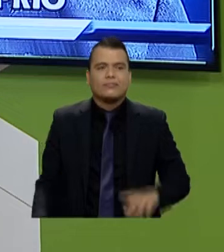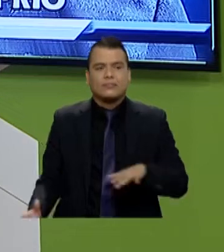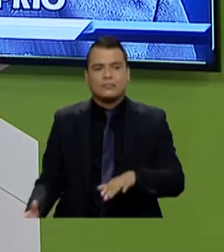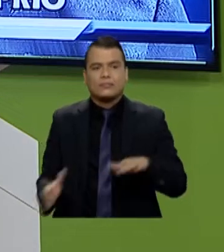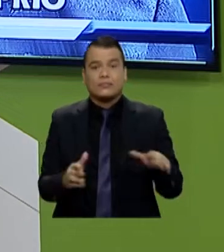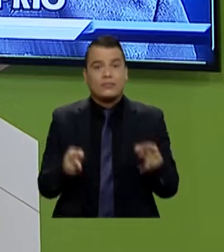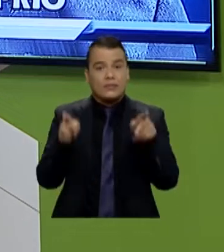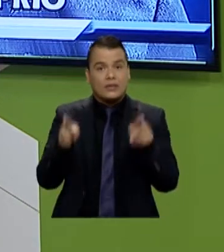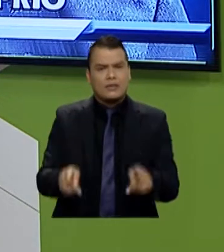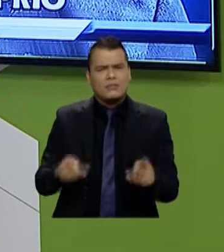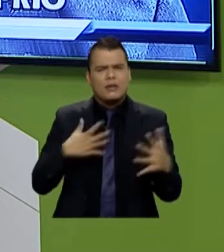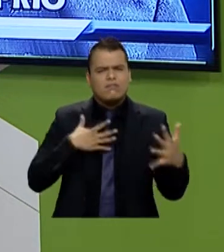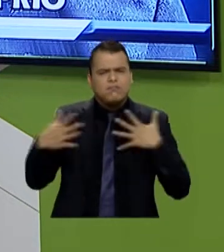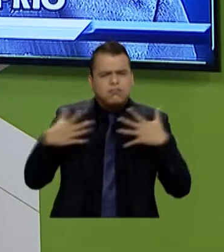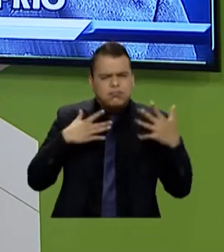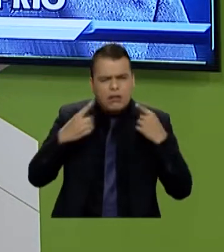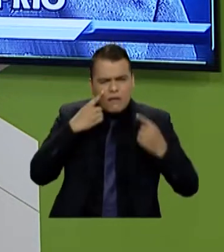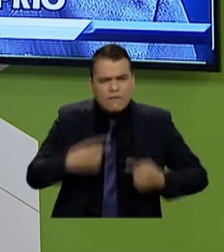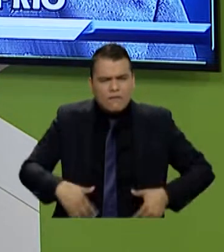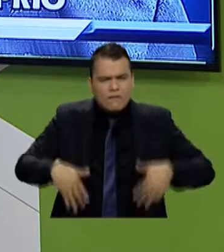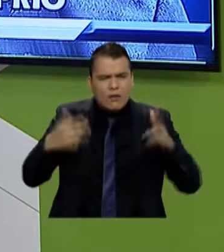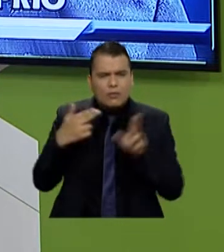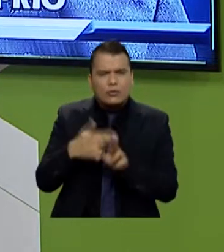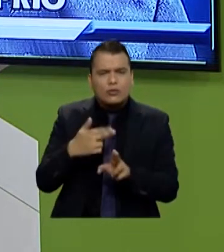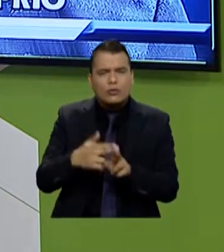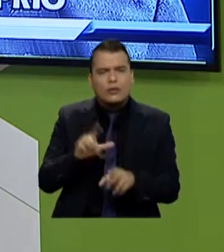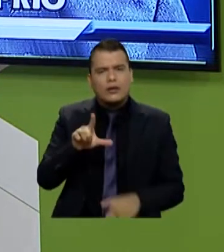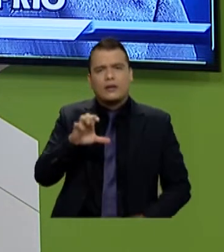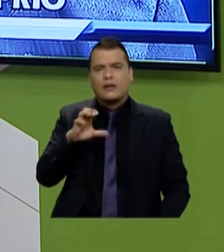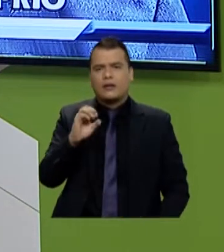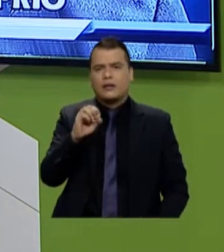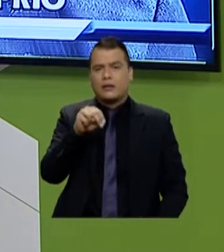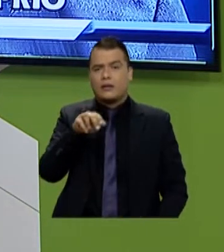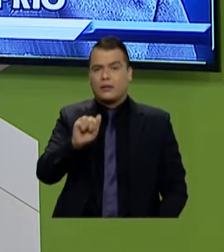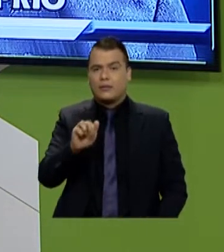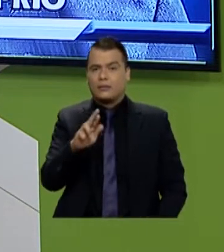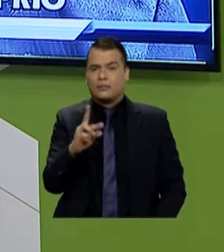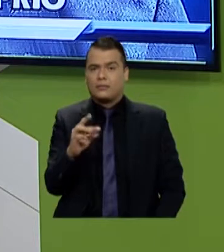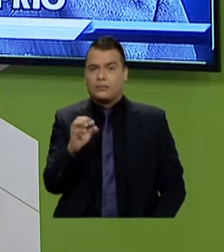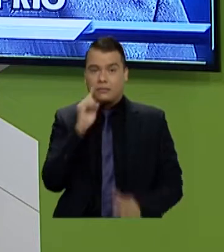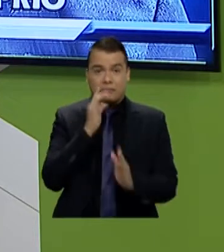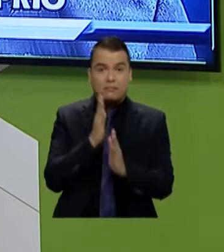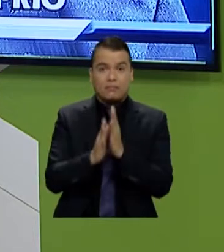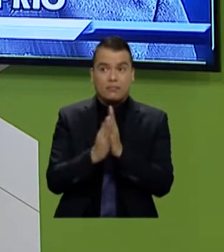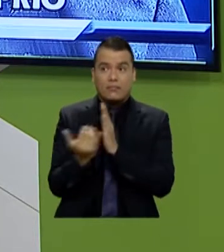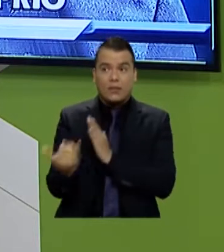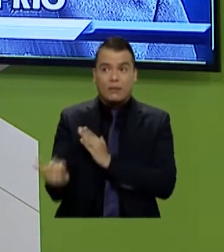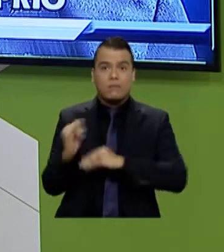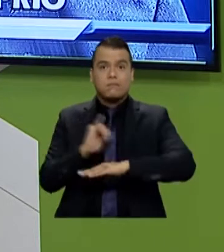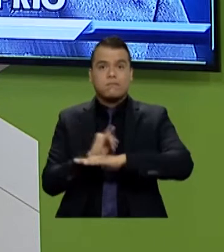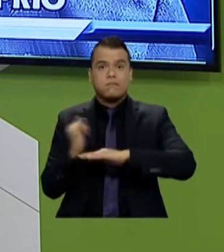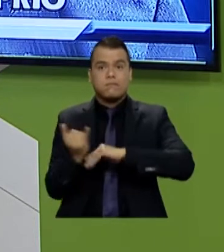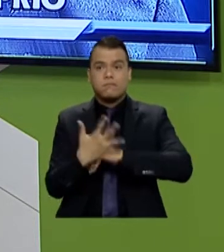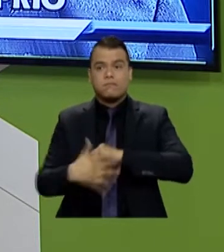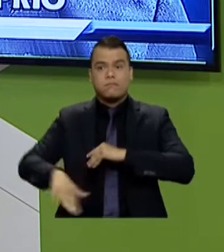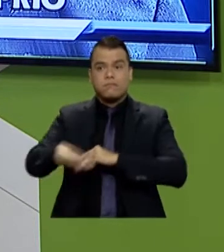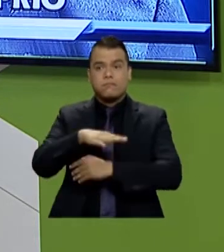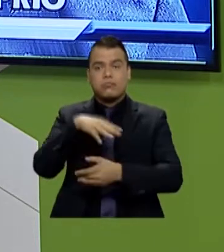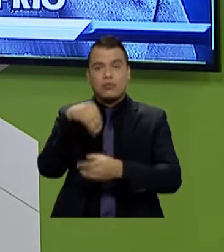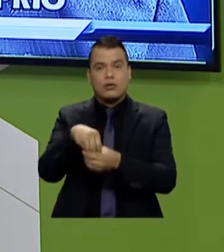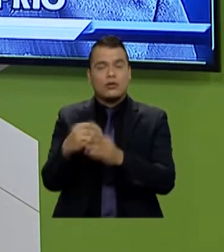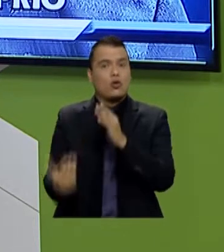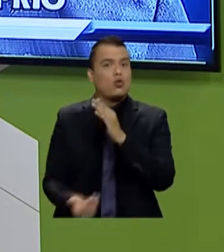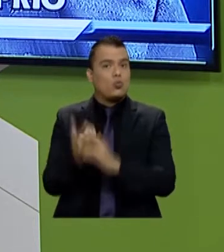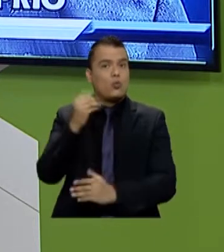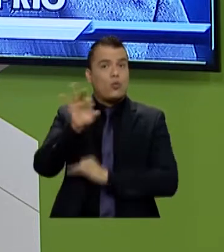el reconocido actor de hollywood y activista ambiental leonardo dicaprio resaltó la declaratoria de una nueva área protegida en colombia se